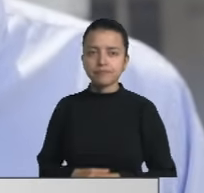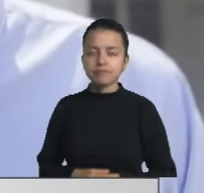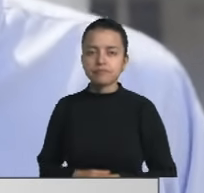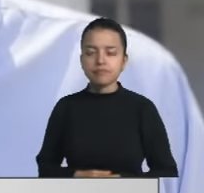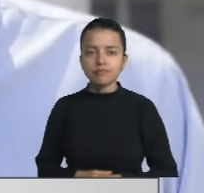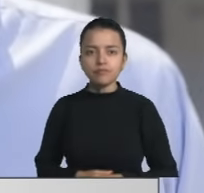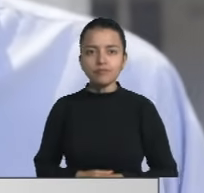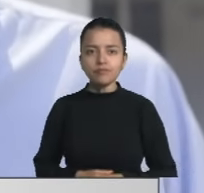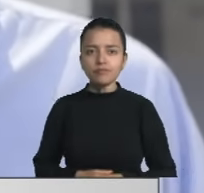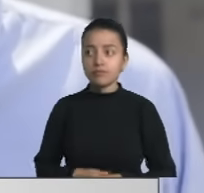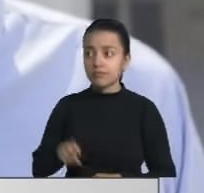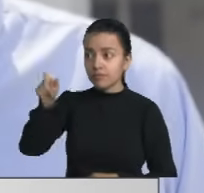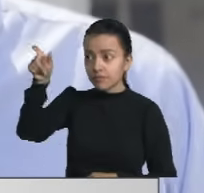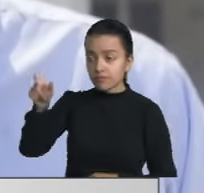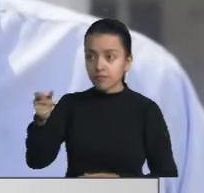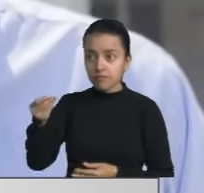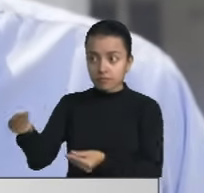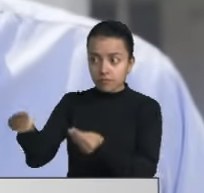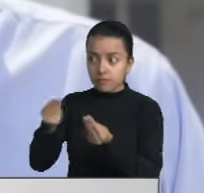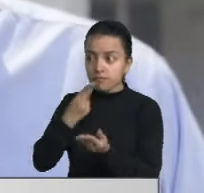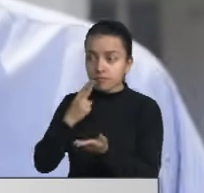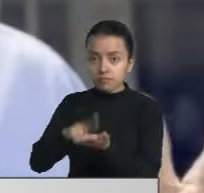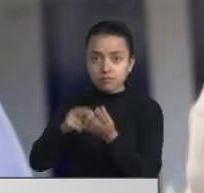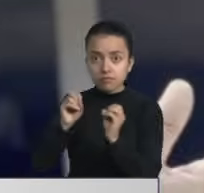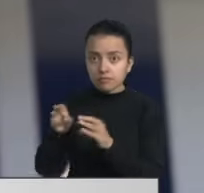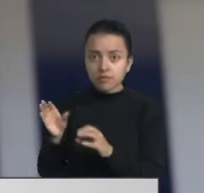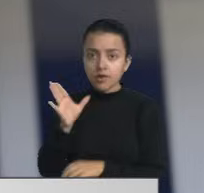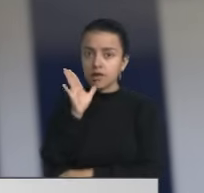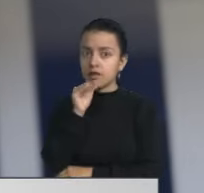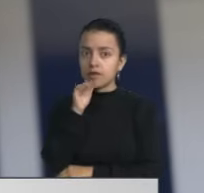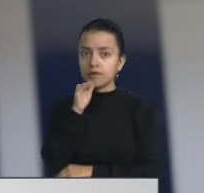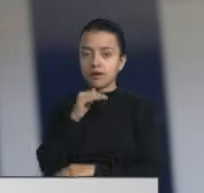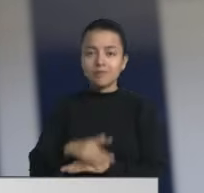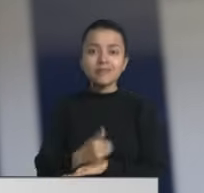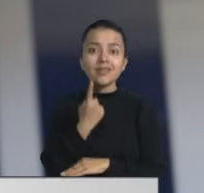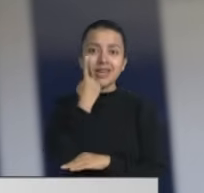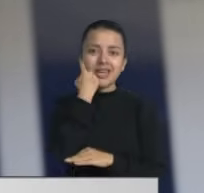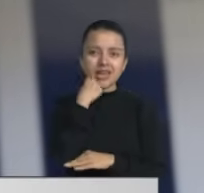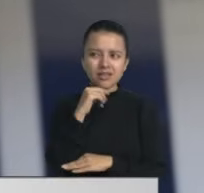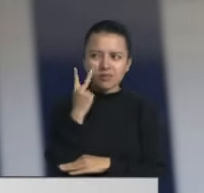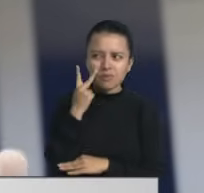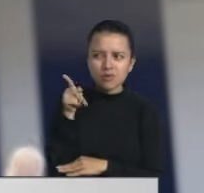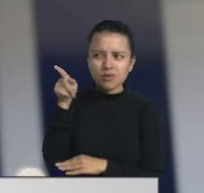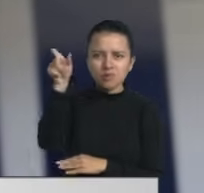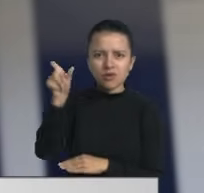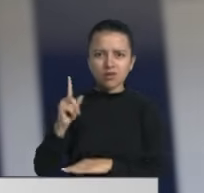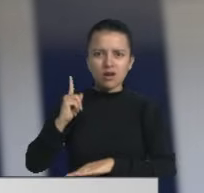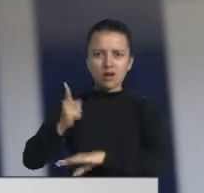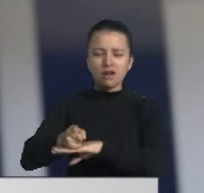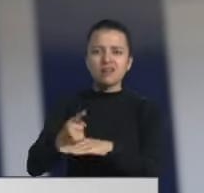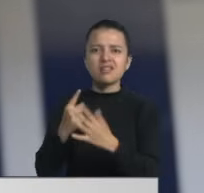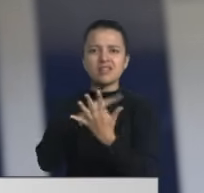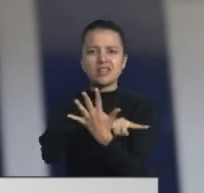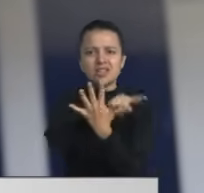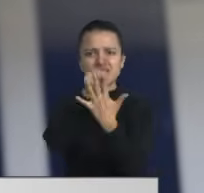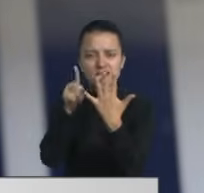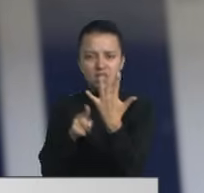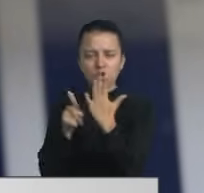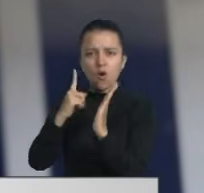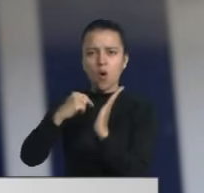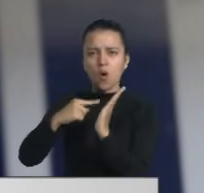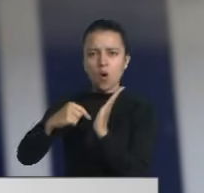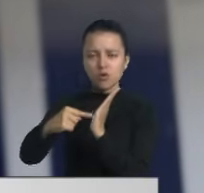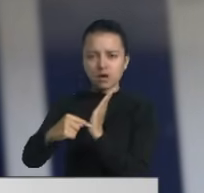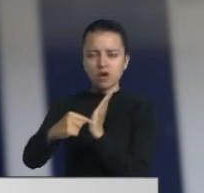corporación y el día de ayer evidenciamos que en Semana Santa se tramitaron 5 contratos